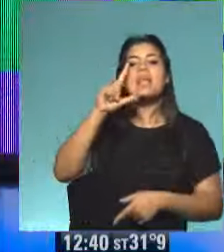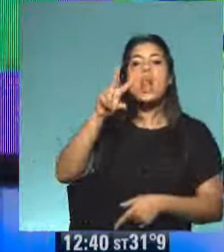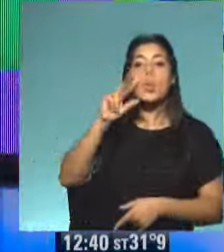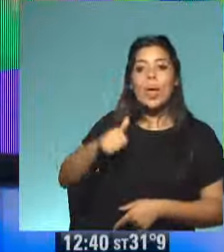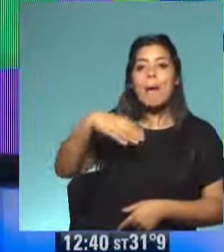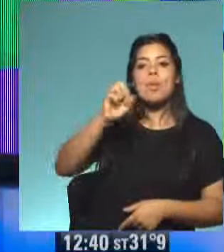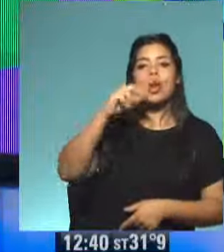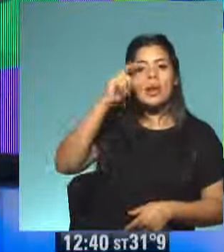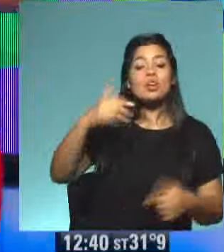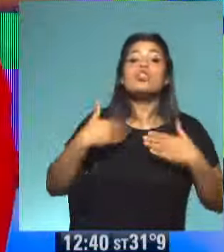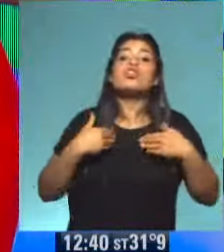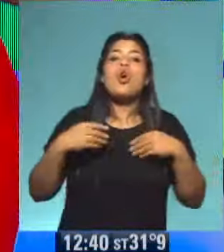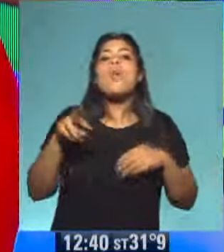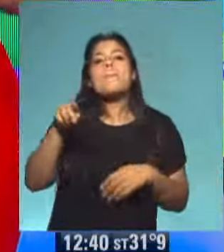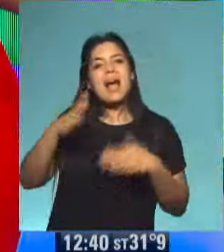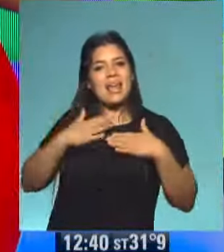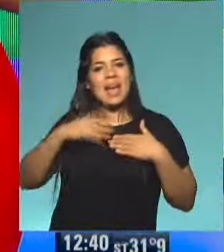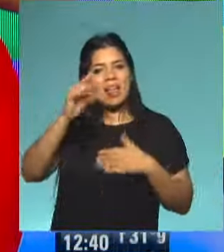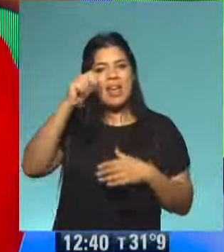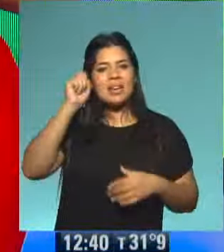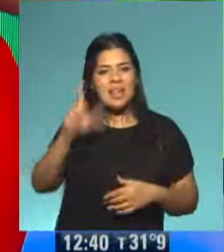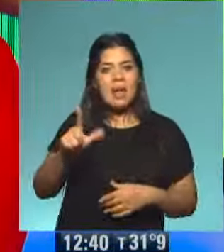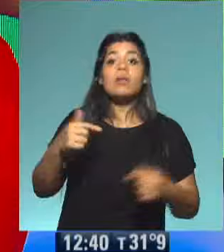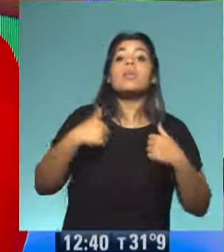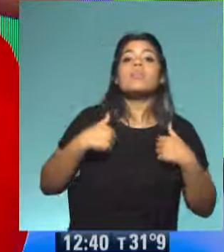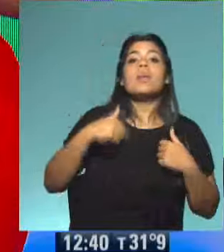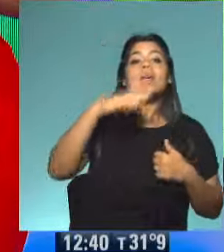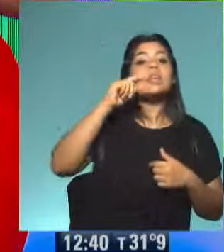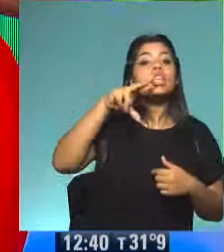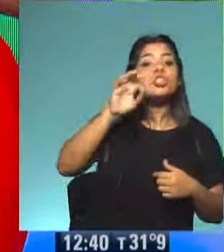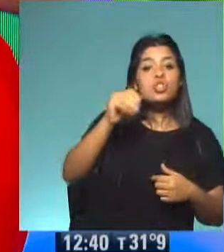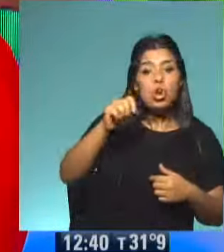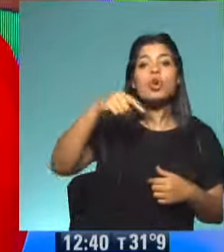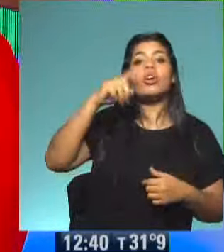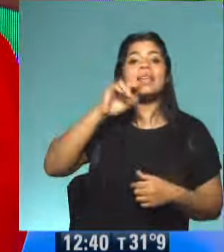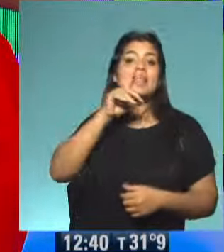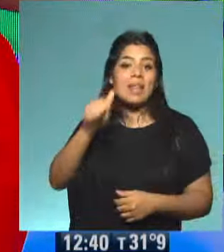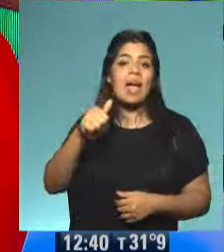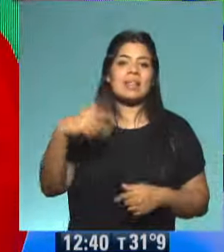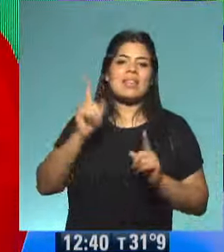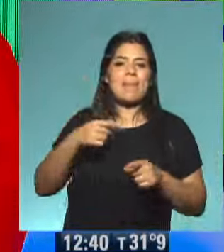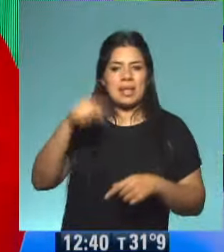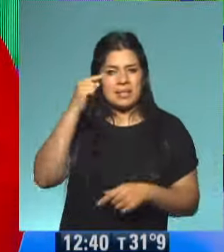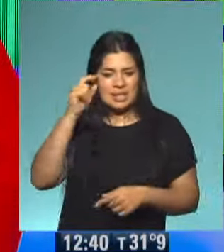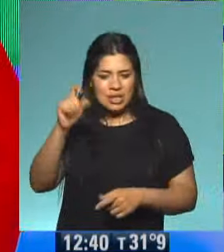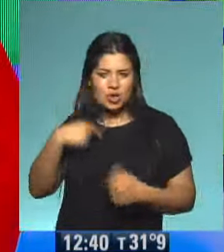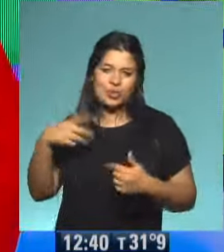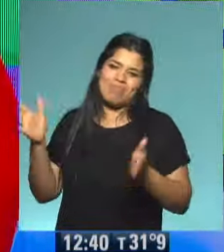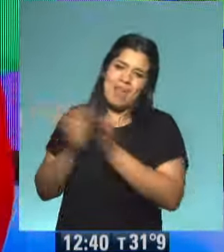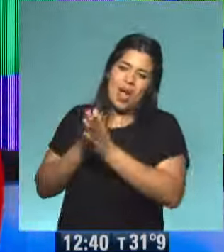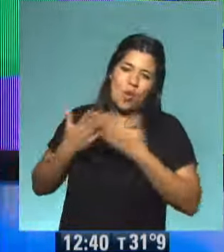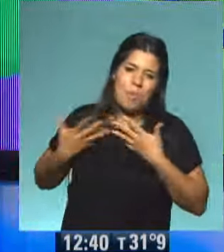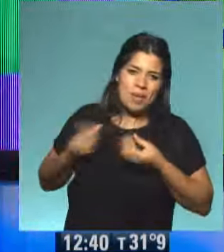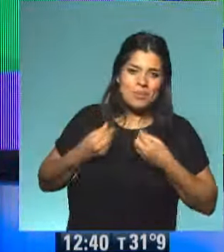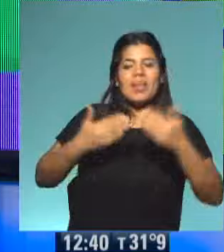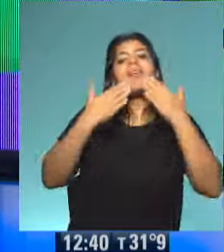a Daniel, mi compañero. Dicho, Kika y el Chino, que me empujaron y me apoyaron. Muchísimas gracias. Muchísimas gracias, muchísimas gracias